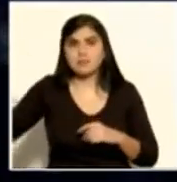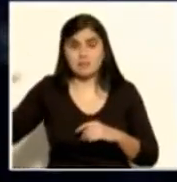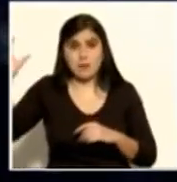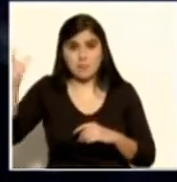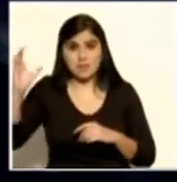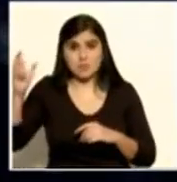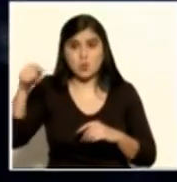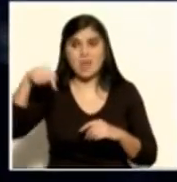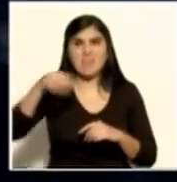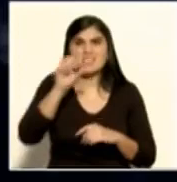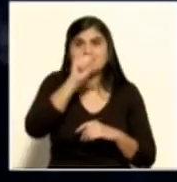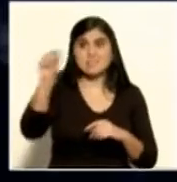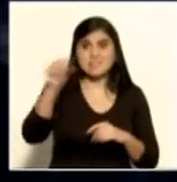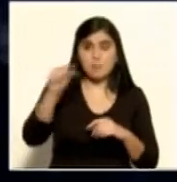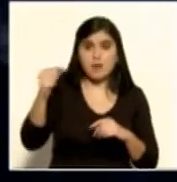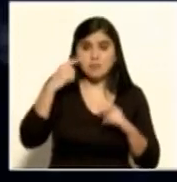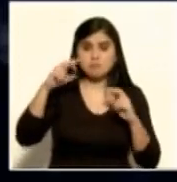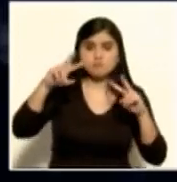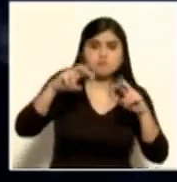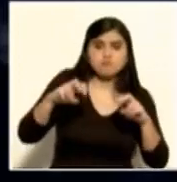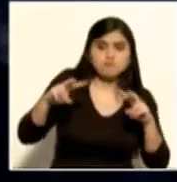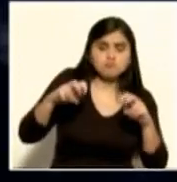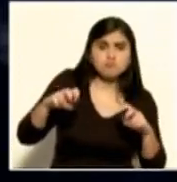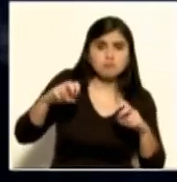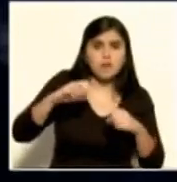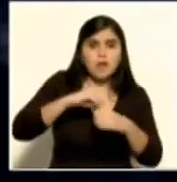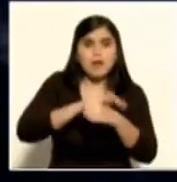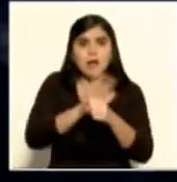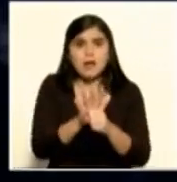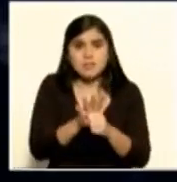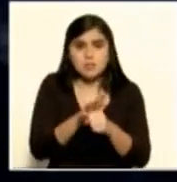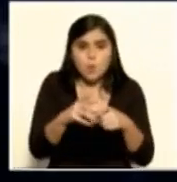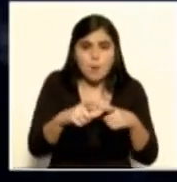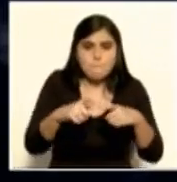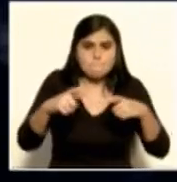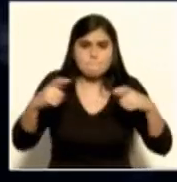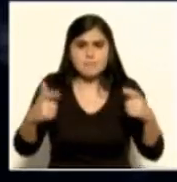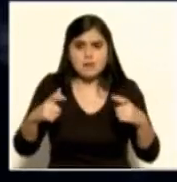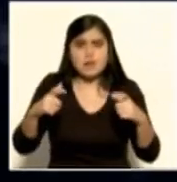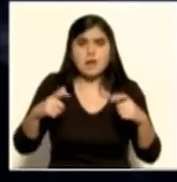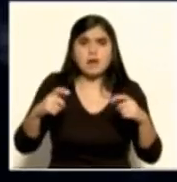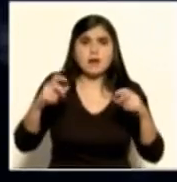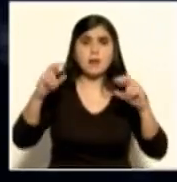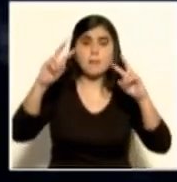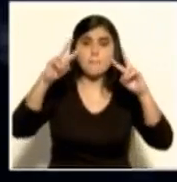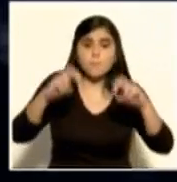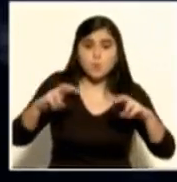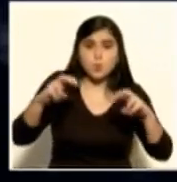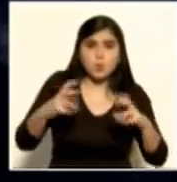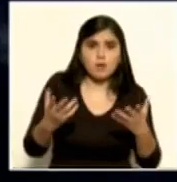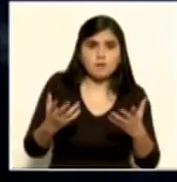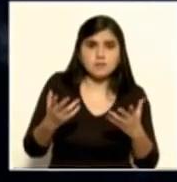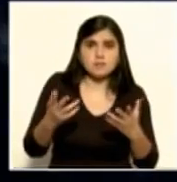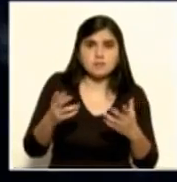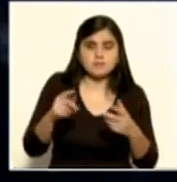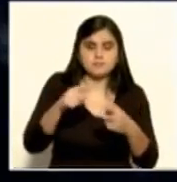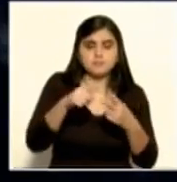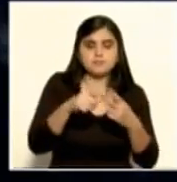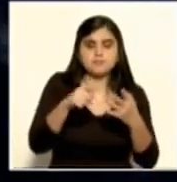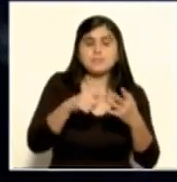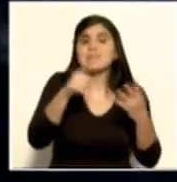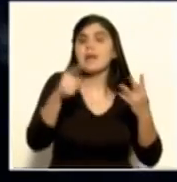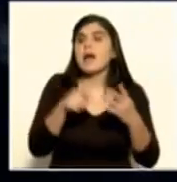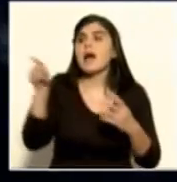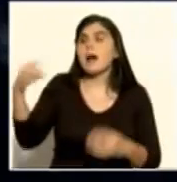hacer tanto el rastreo de casos y se va a ampliar la capacidad de pruebas. A la ministra de Planificación, nada más saber